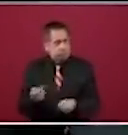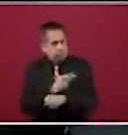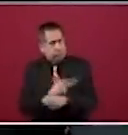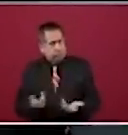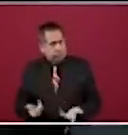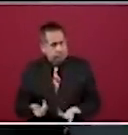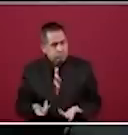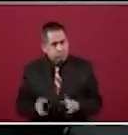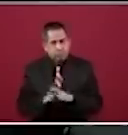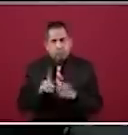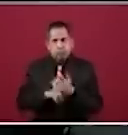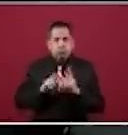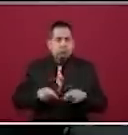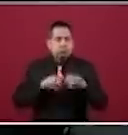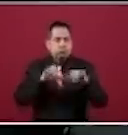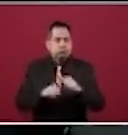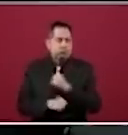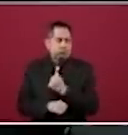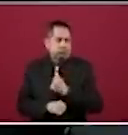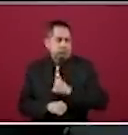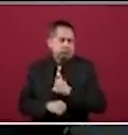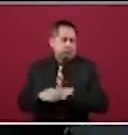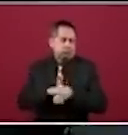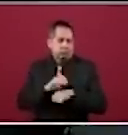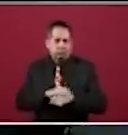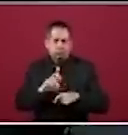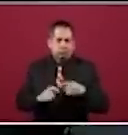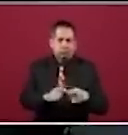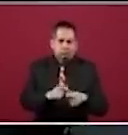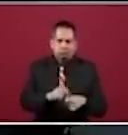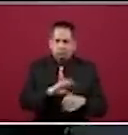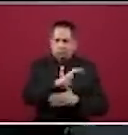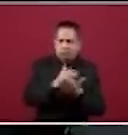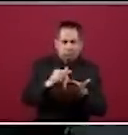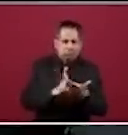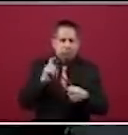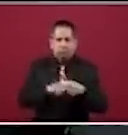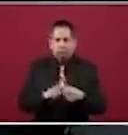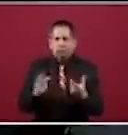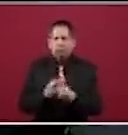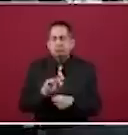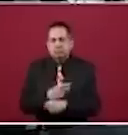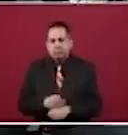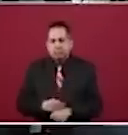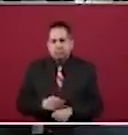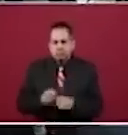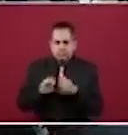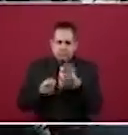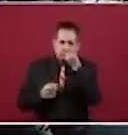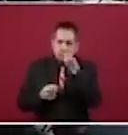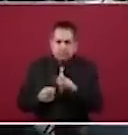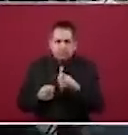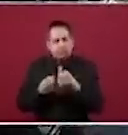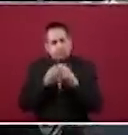que pues se contrató por compadrazgos, cuotas políticas. ¿Qué es lo que está pasando en el CONACYT? Muchas gracias. Bueno, sobre esto